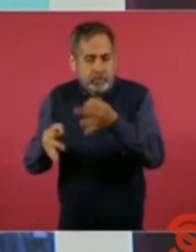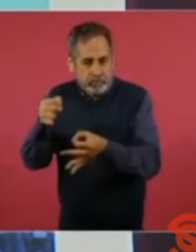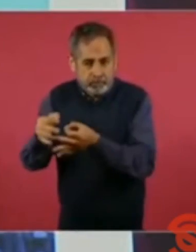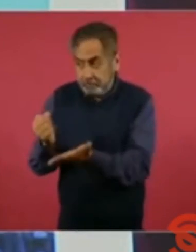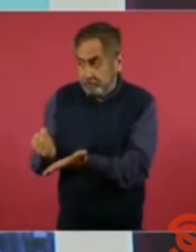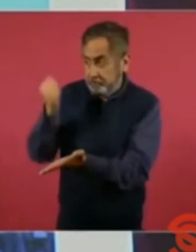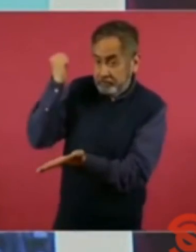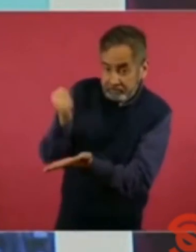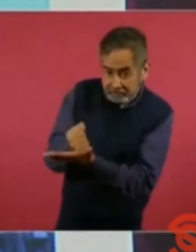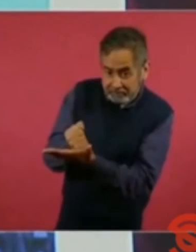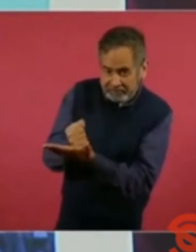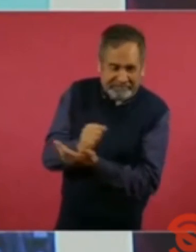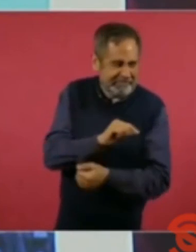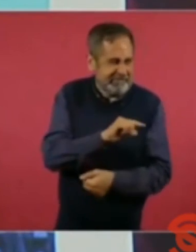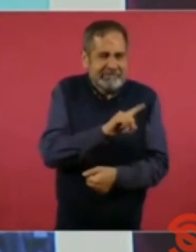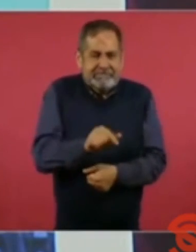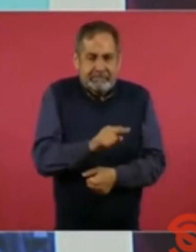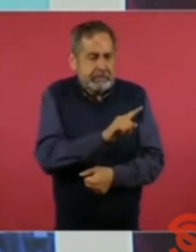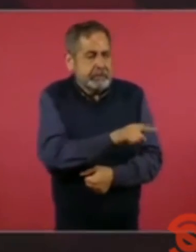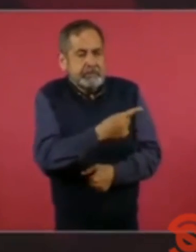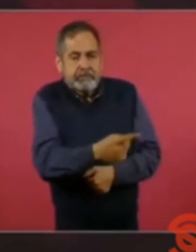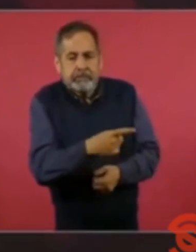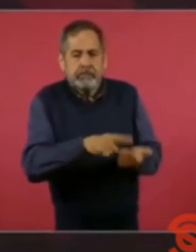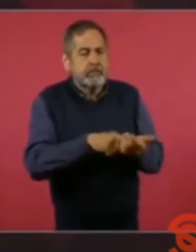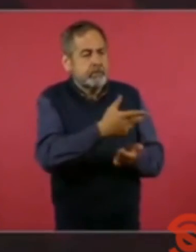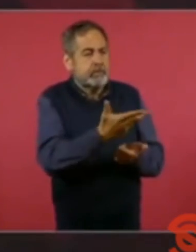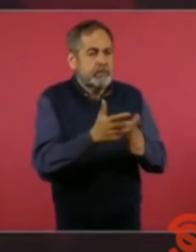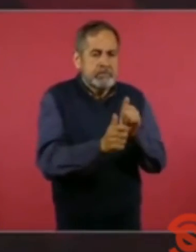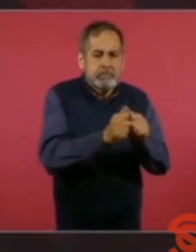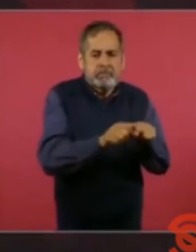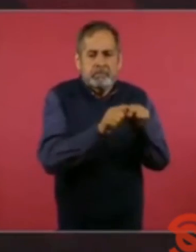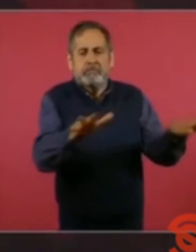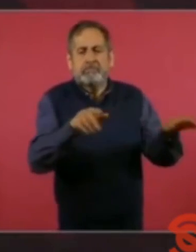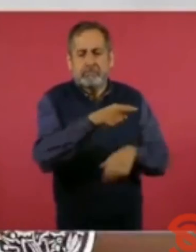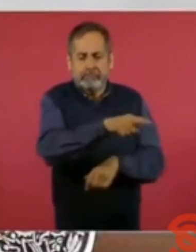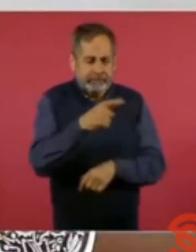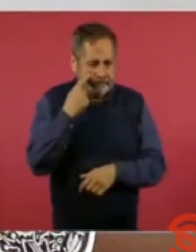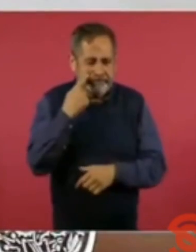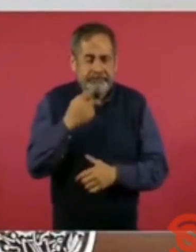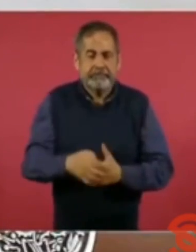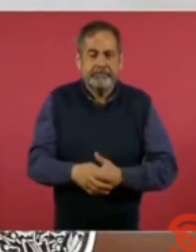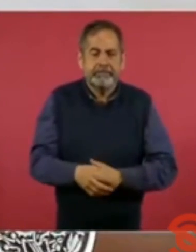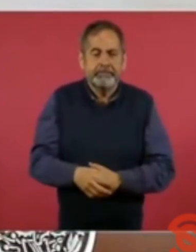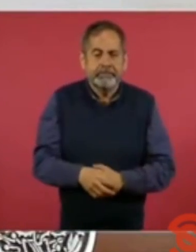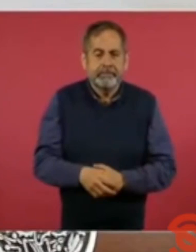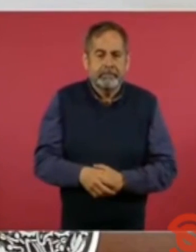porque fue, creo que ayer, antier, después de que se aprobó